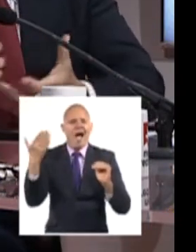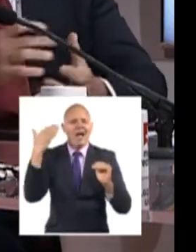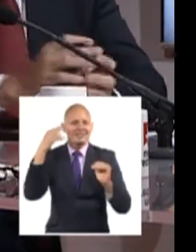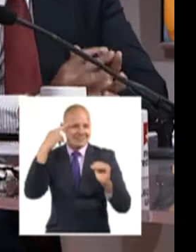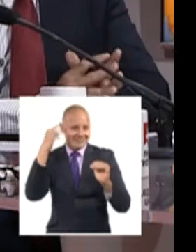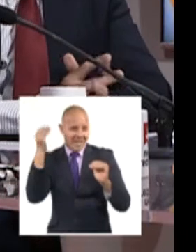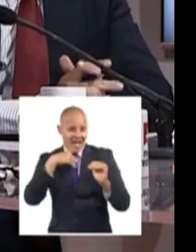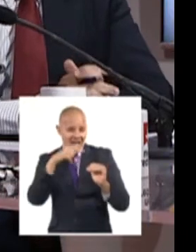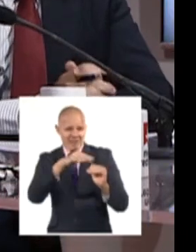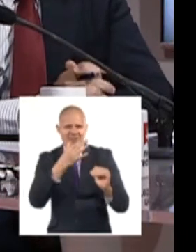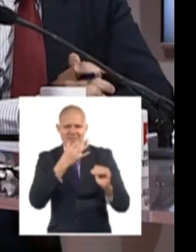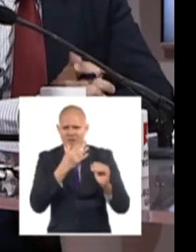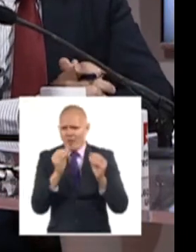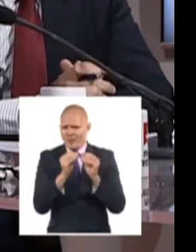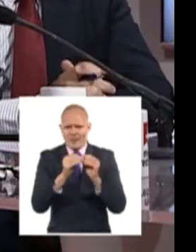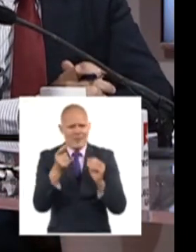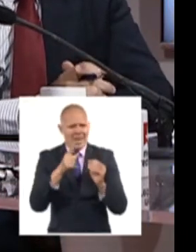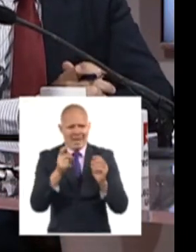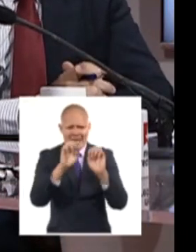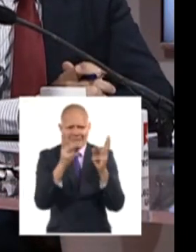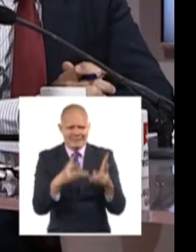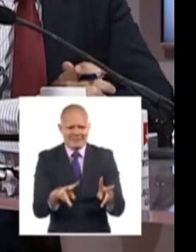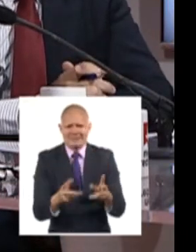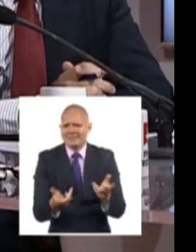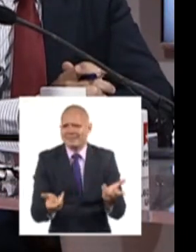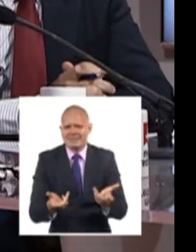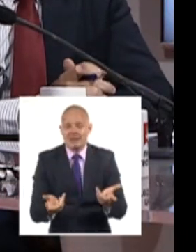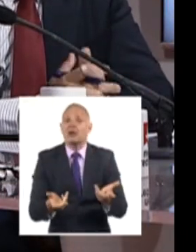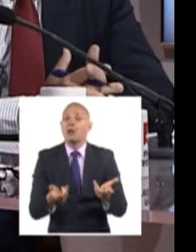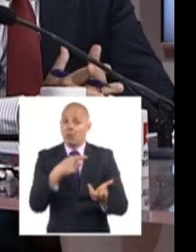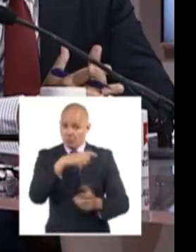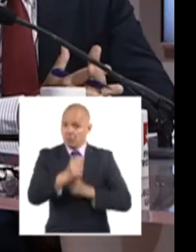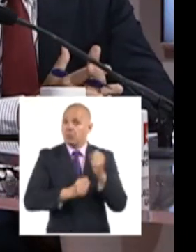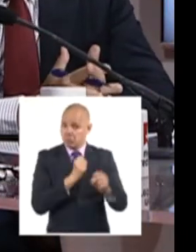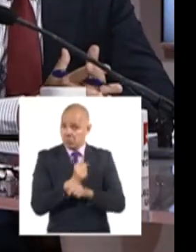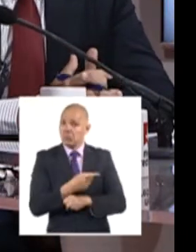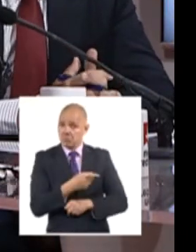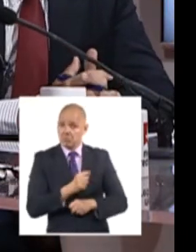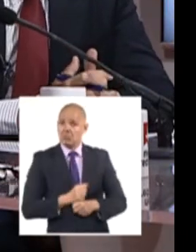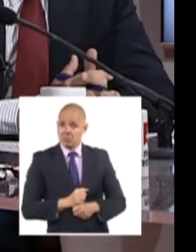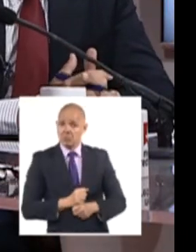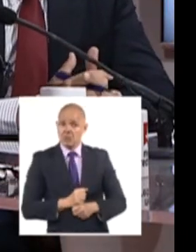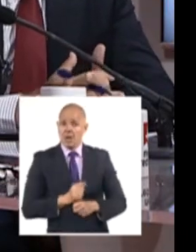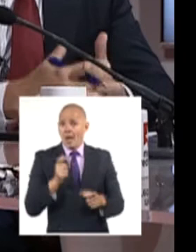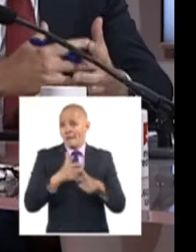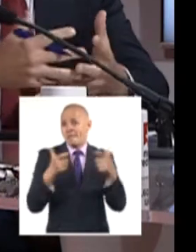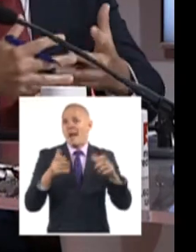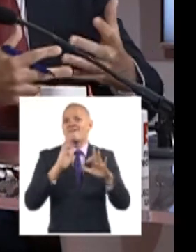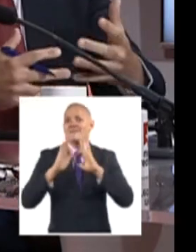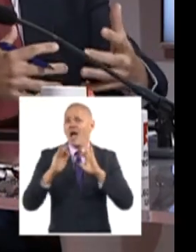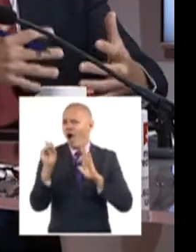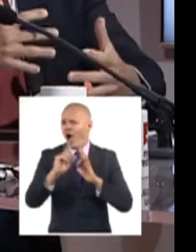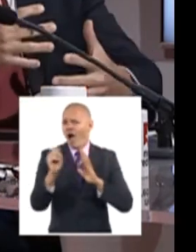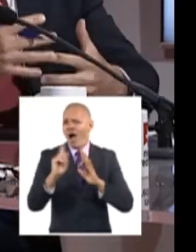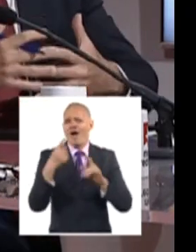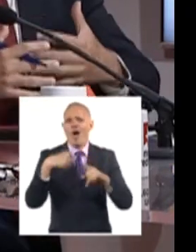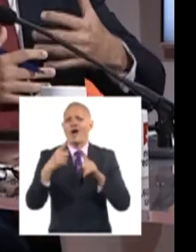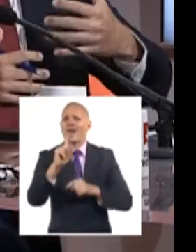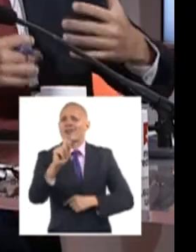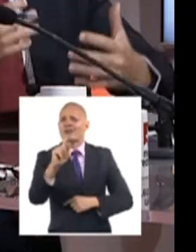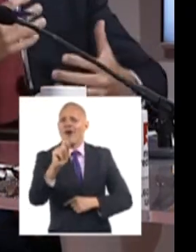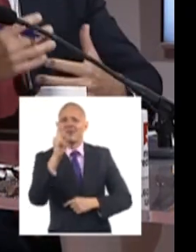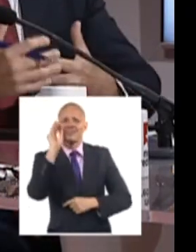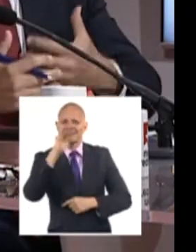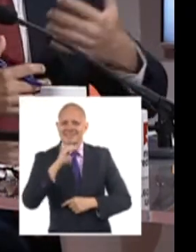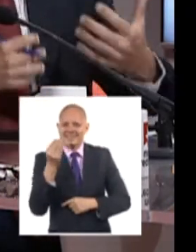manejo que hace de las redes sociales sobre todo de tick tock y es como una característica ya